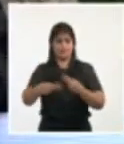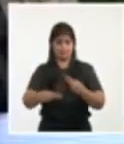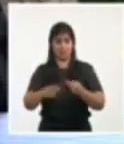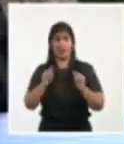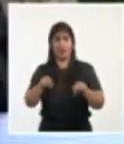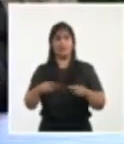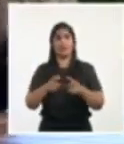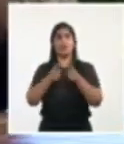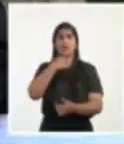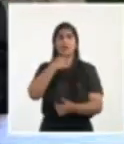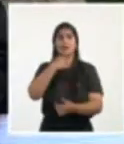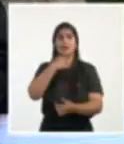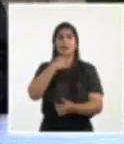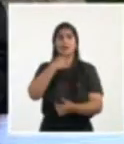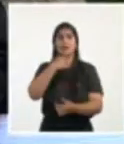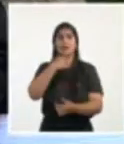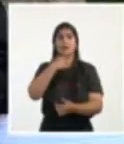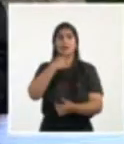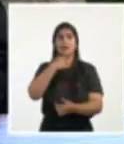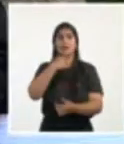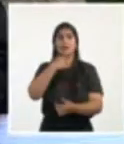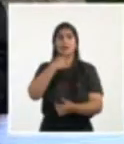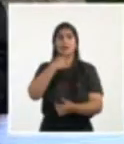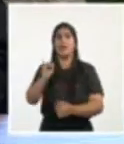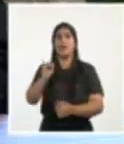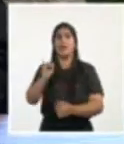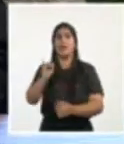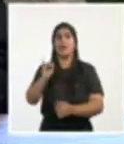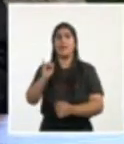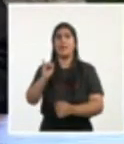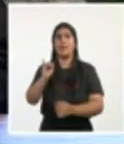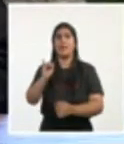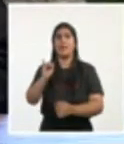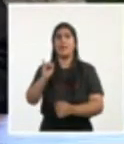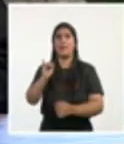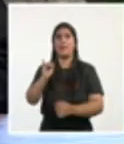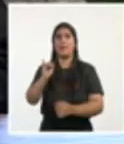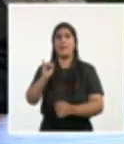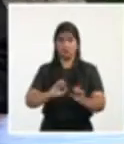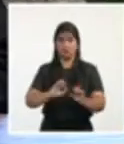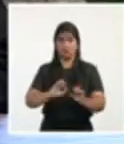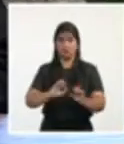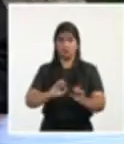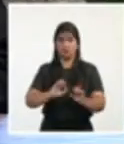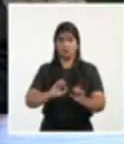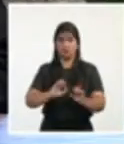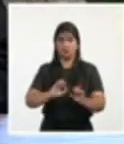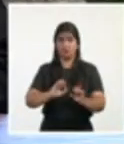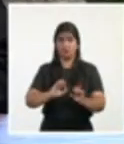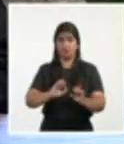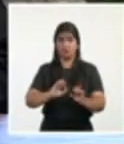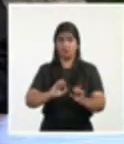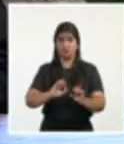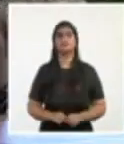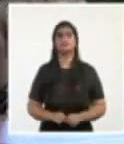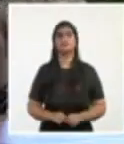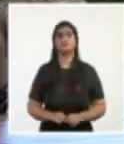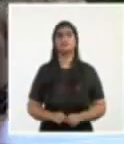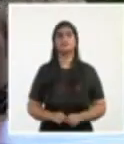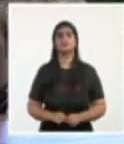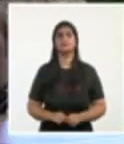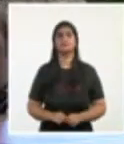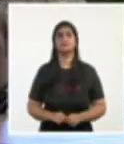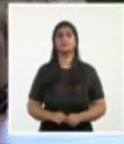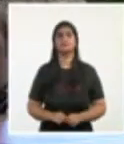un plan de generalización a nivel del mundo. Y bueno, nosotros ya